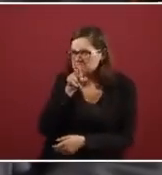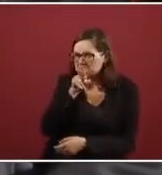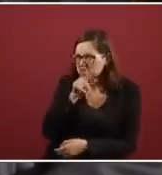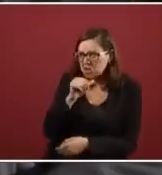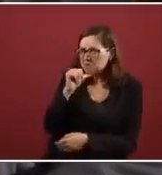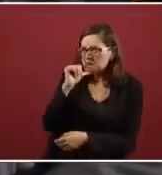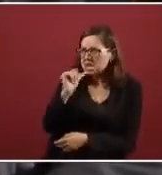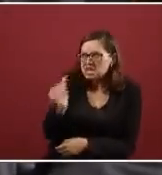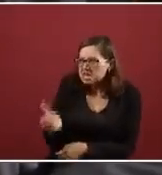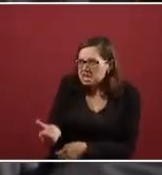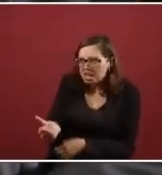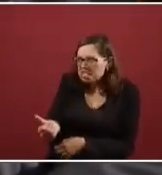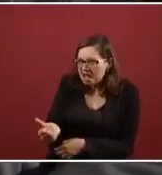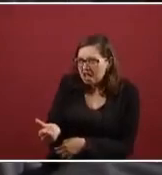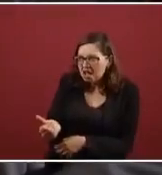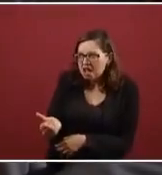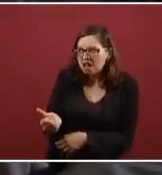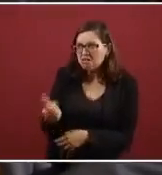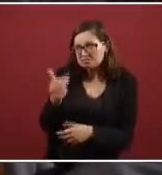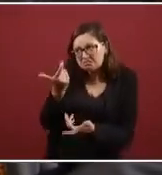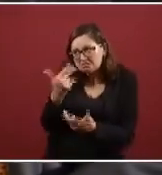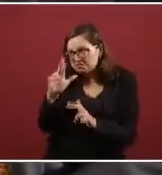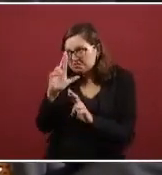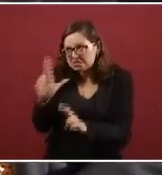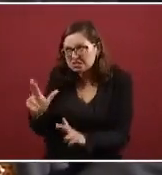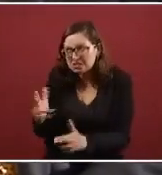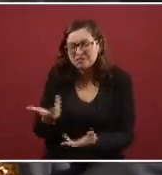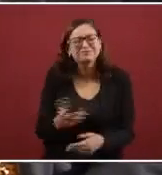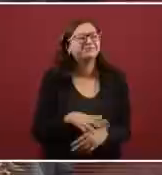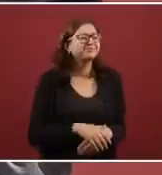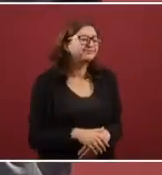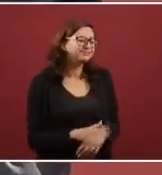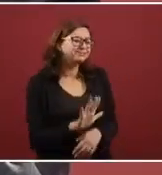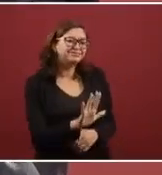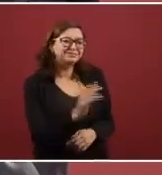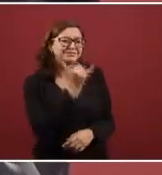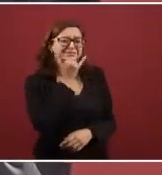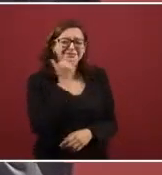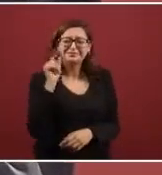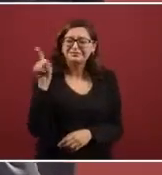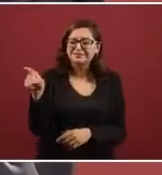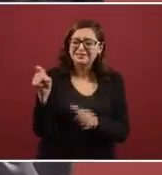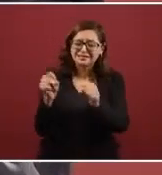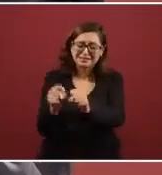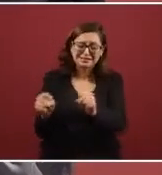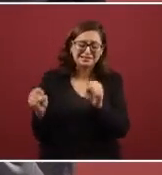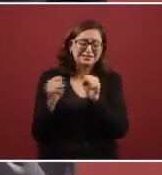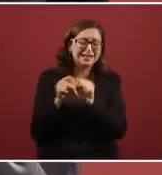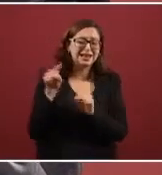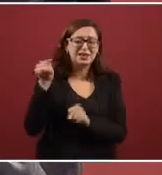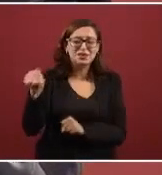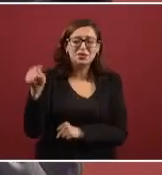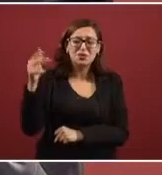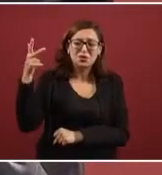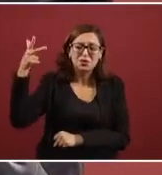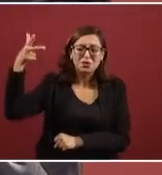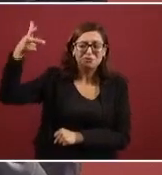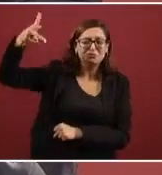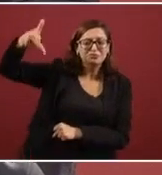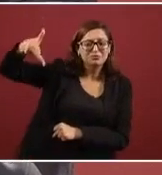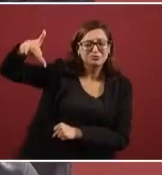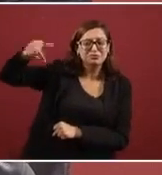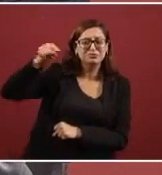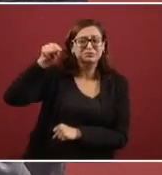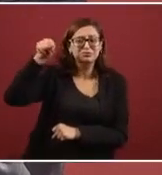este sentido? Y lo digo, miren, con todo respeto. Estaba en una de las salas donde asisten quienes van a